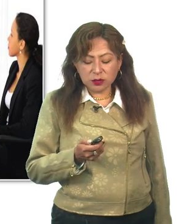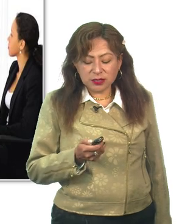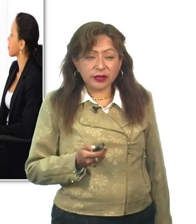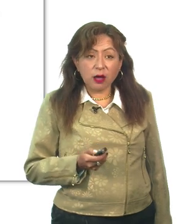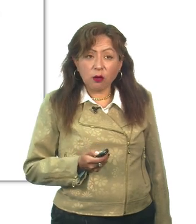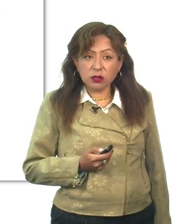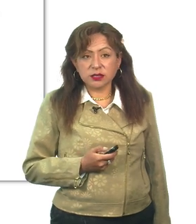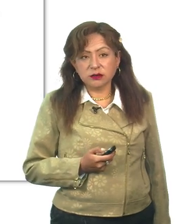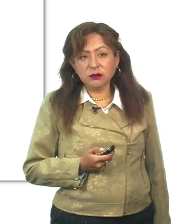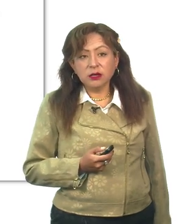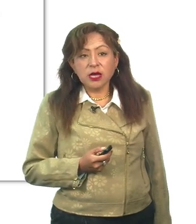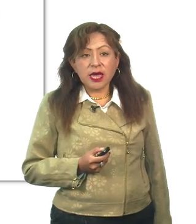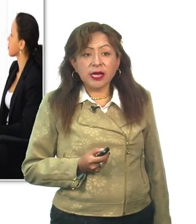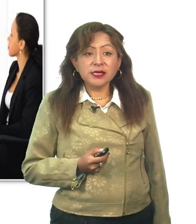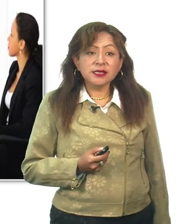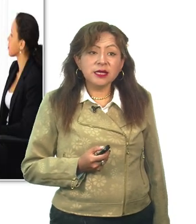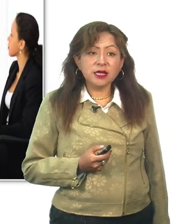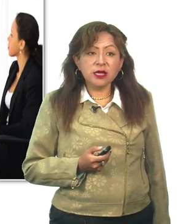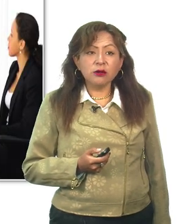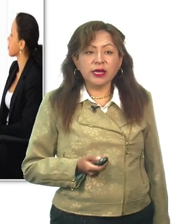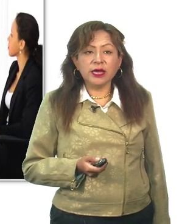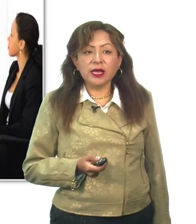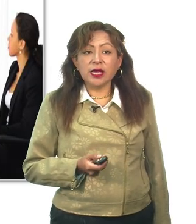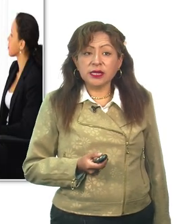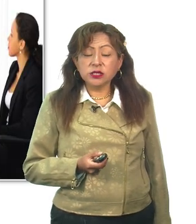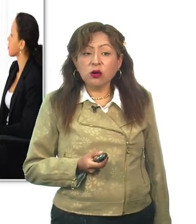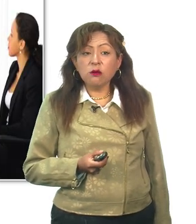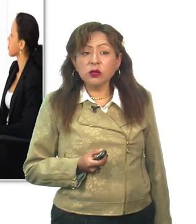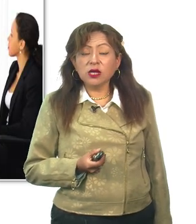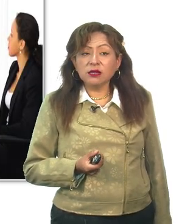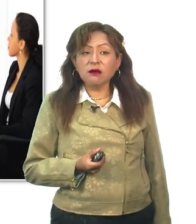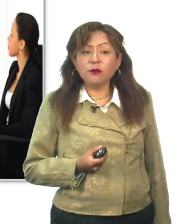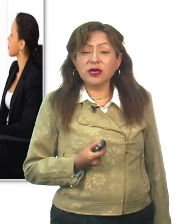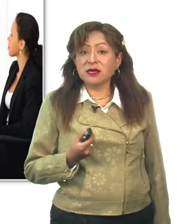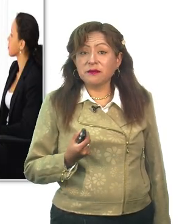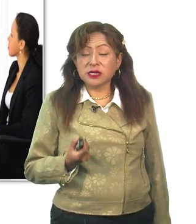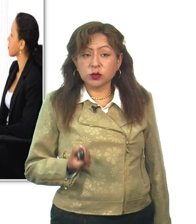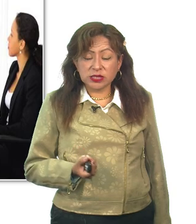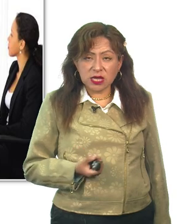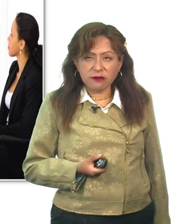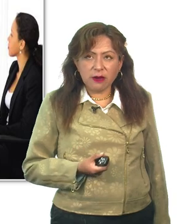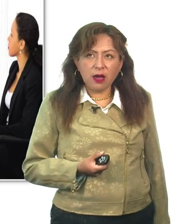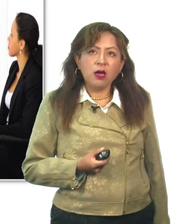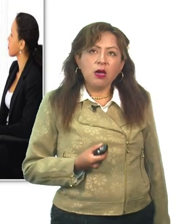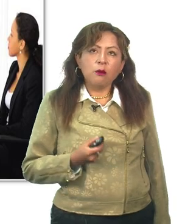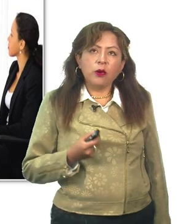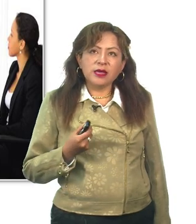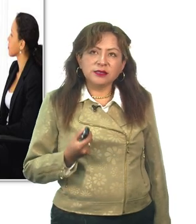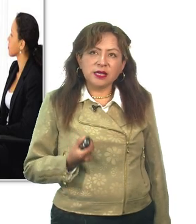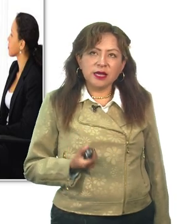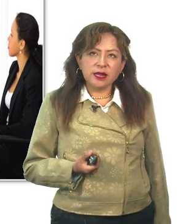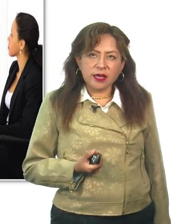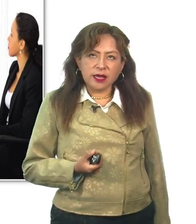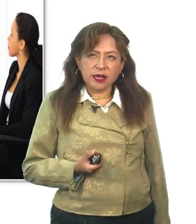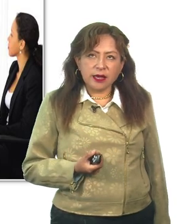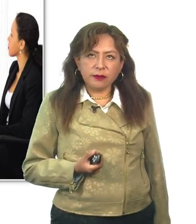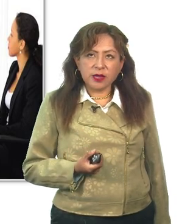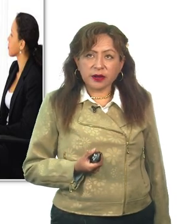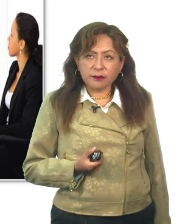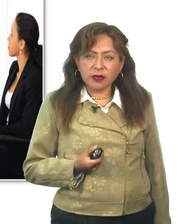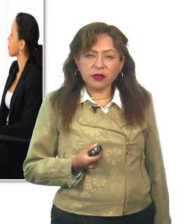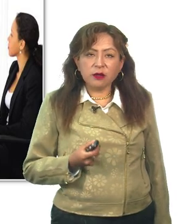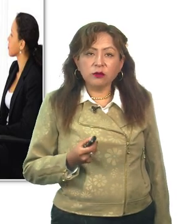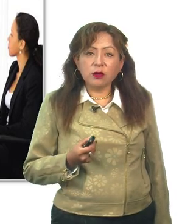comunicamos ciertas cosas, ¿no? En este sentido, la intención comunicativa puede ser persuasiva, puede ser